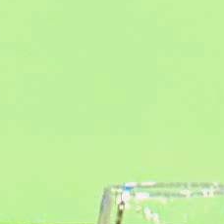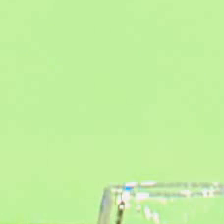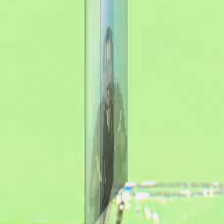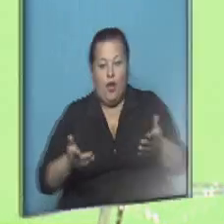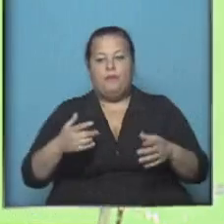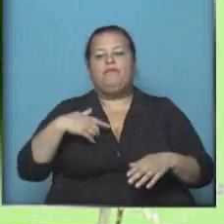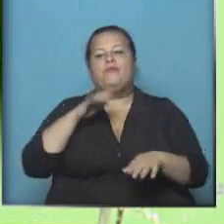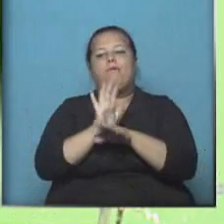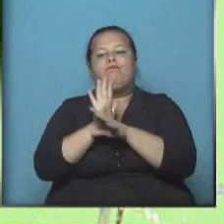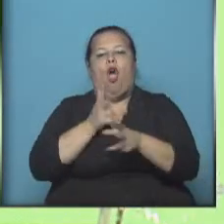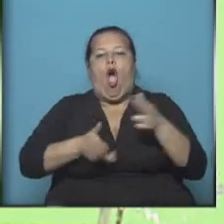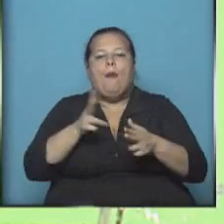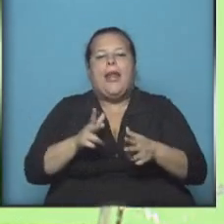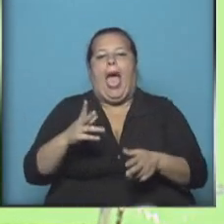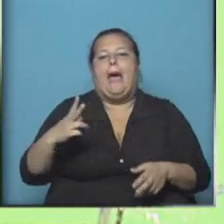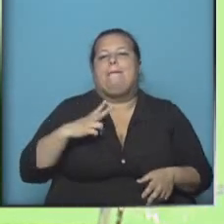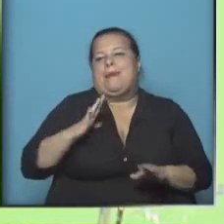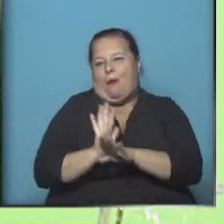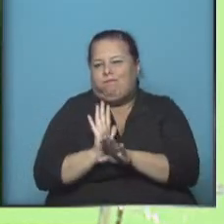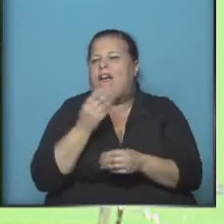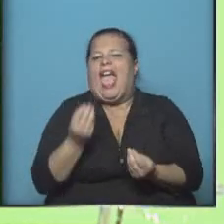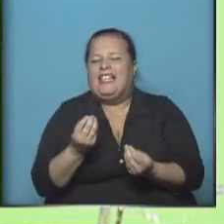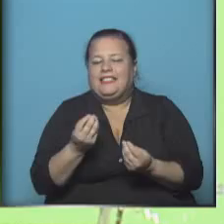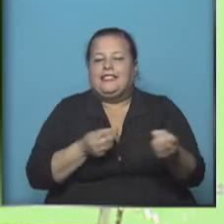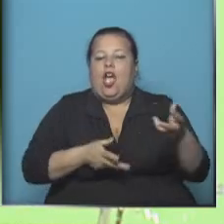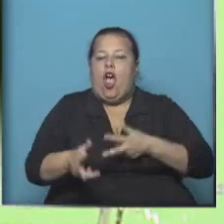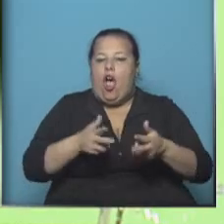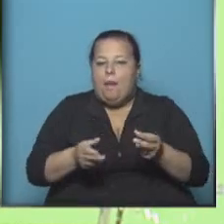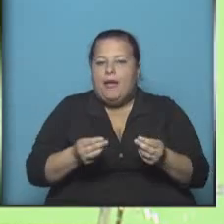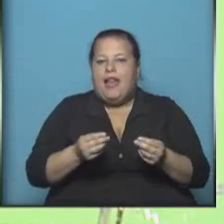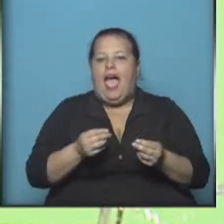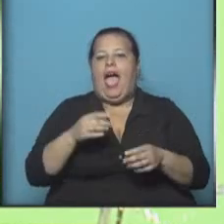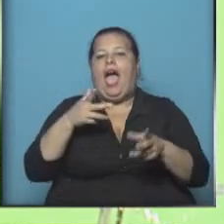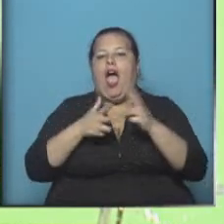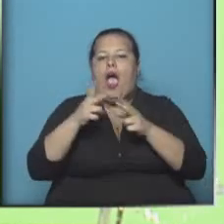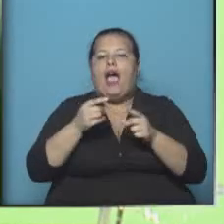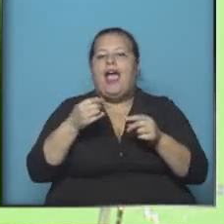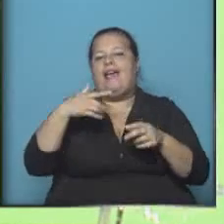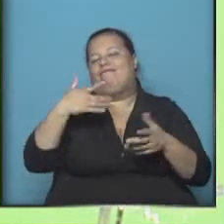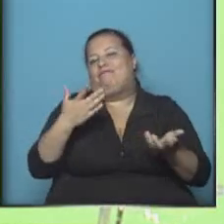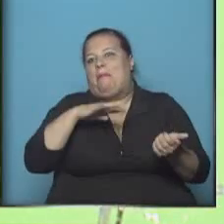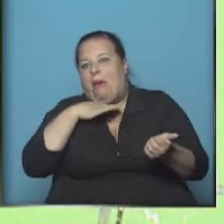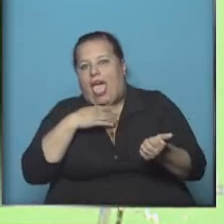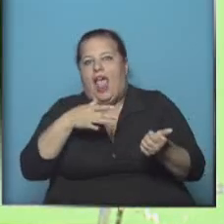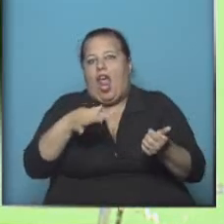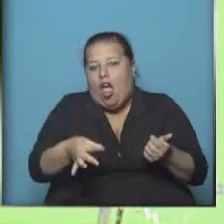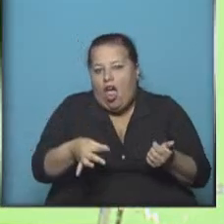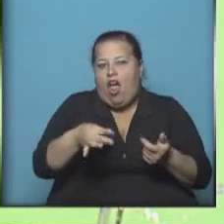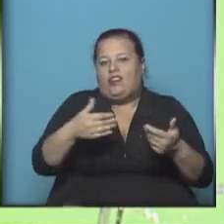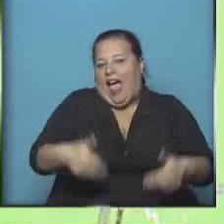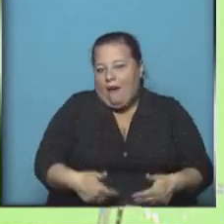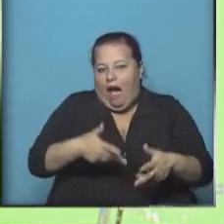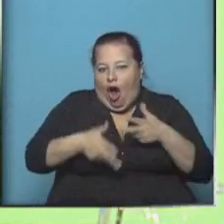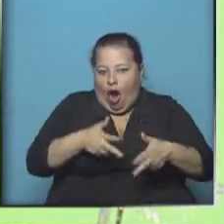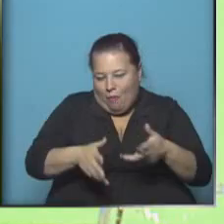Bueno, lo llamamos la cirugía íntima. En realidad tiene que ver con que se realizan cirugías en las partes íntimas, o sea, en los